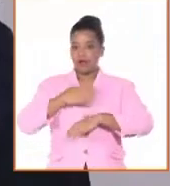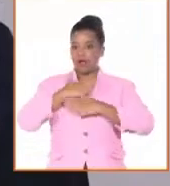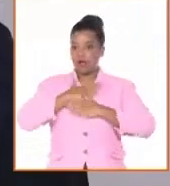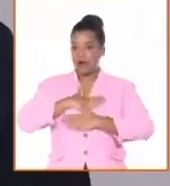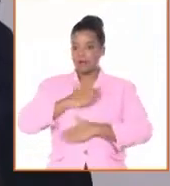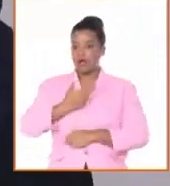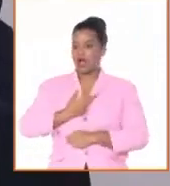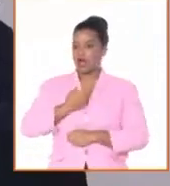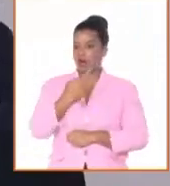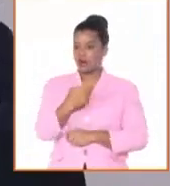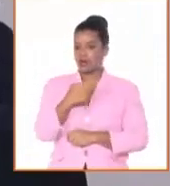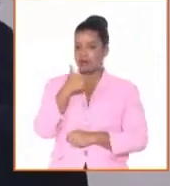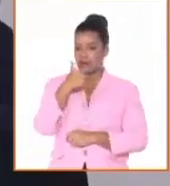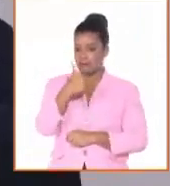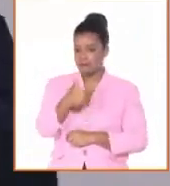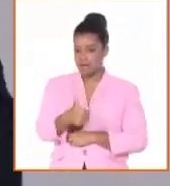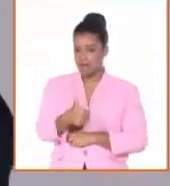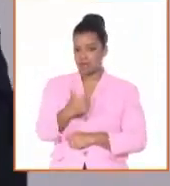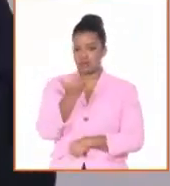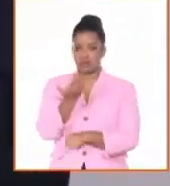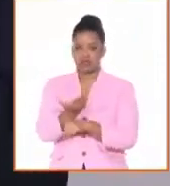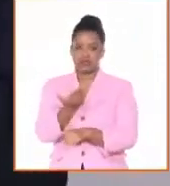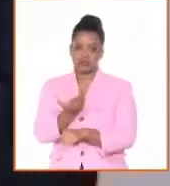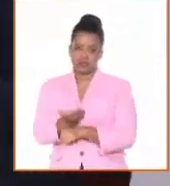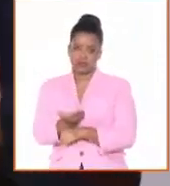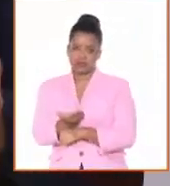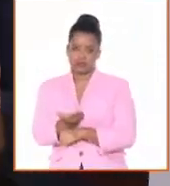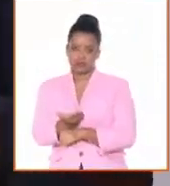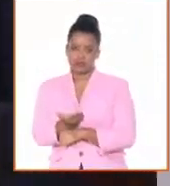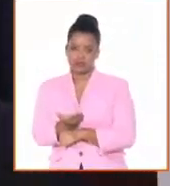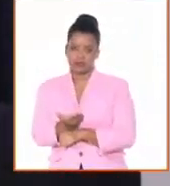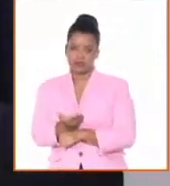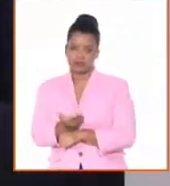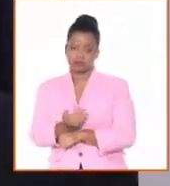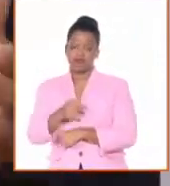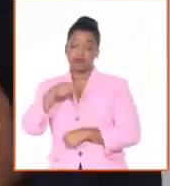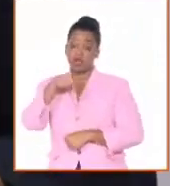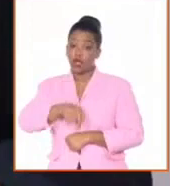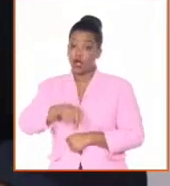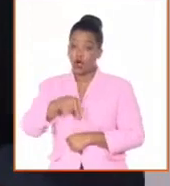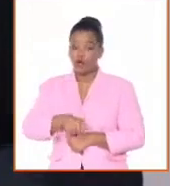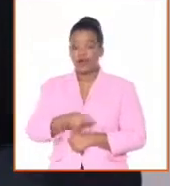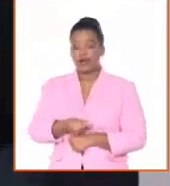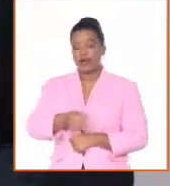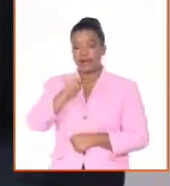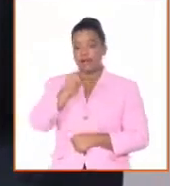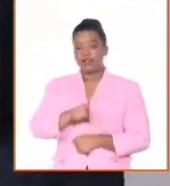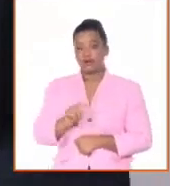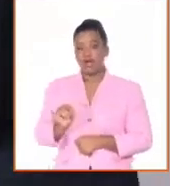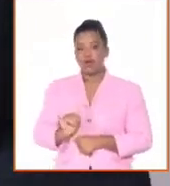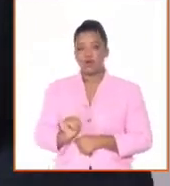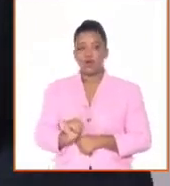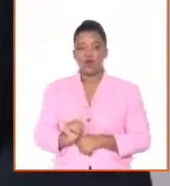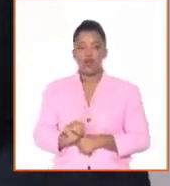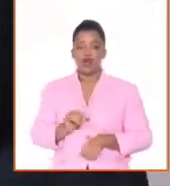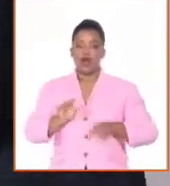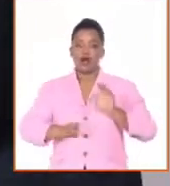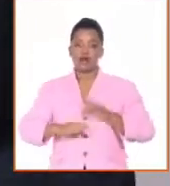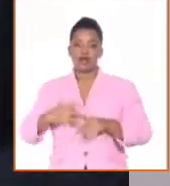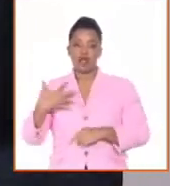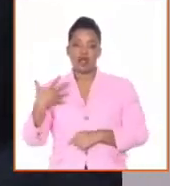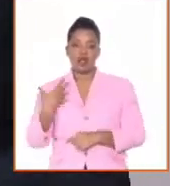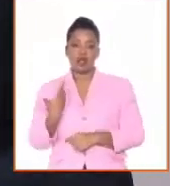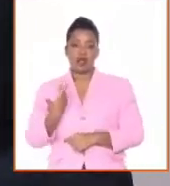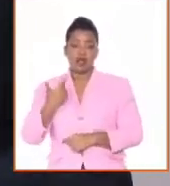adecuadamente cada una de estas solicitudes que hoy están presionados todas las personas saben que cuando pasamos por una oficina registrada